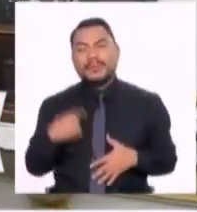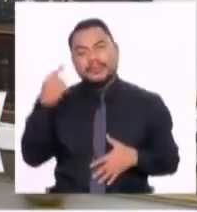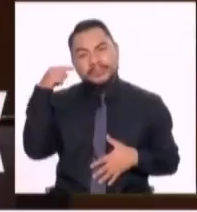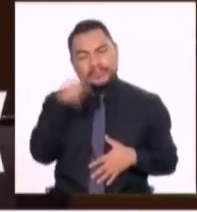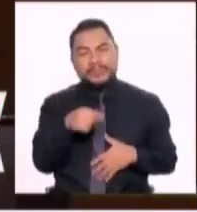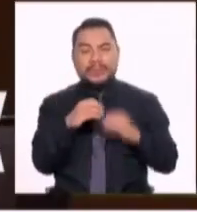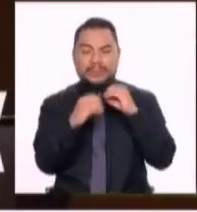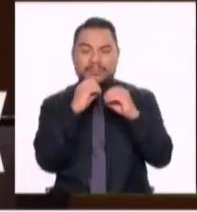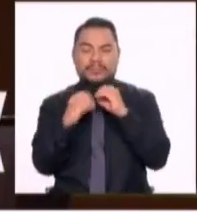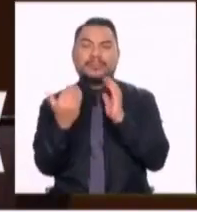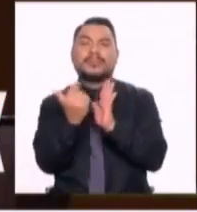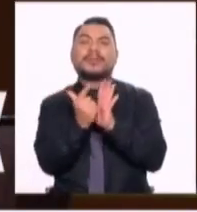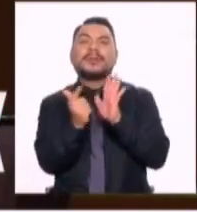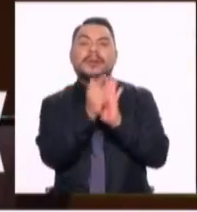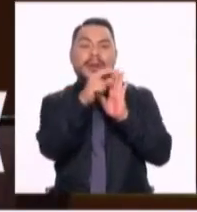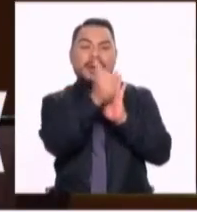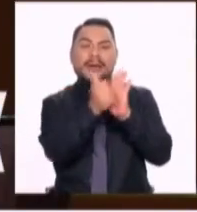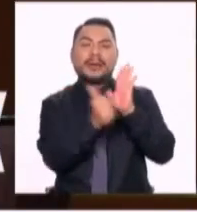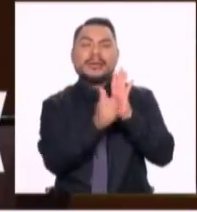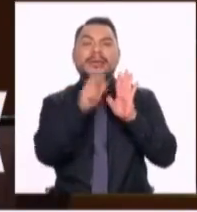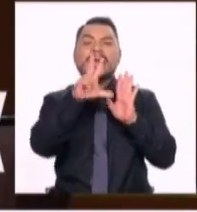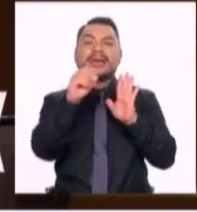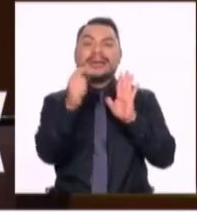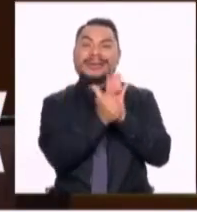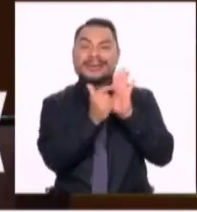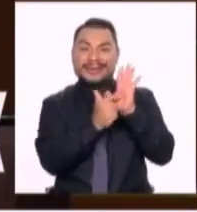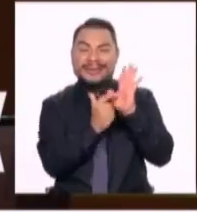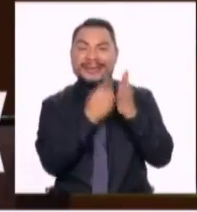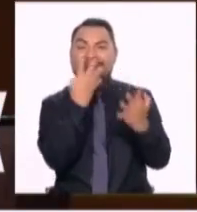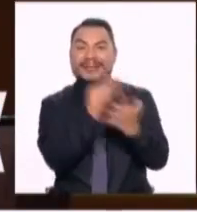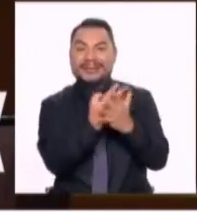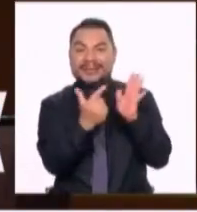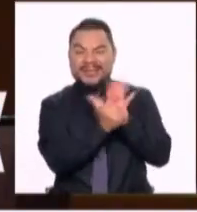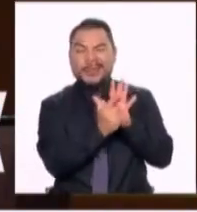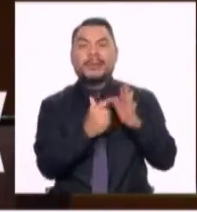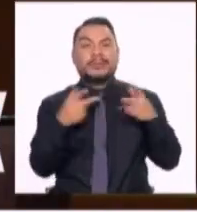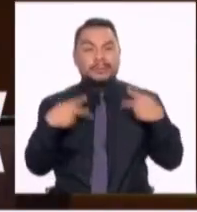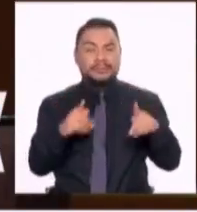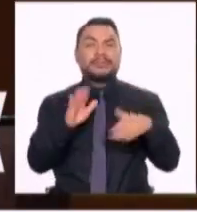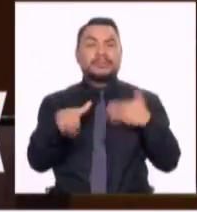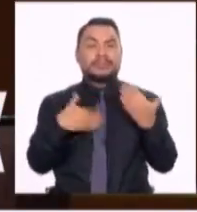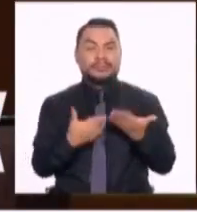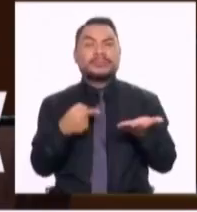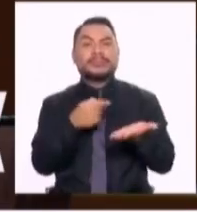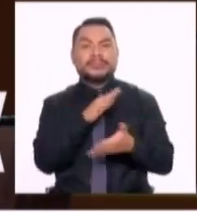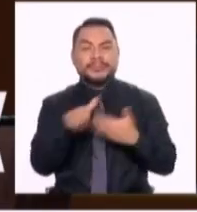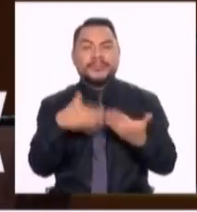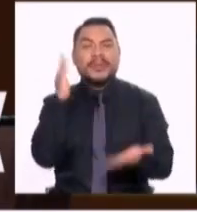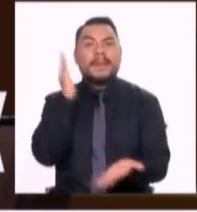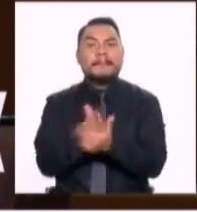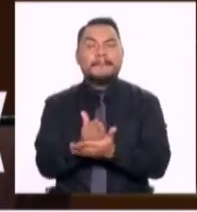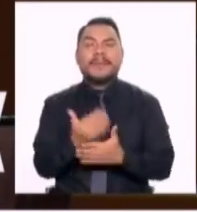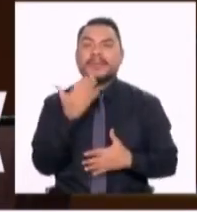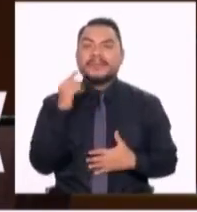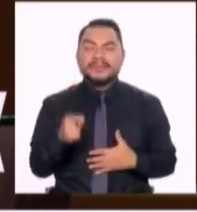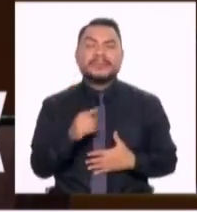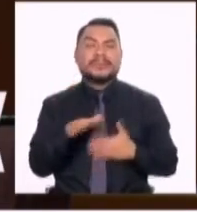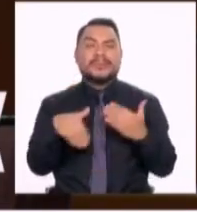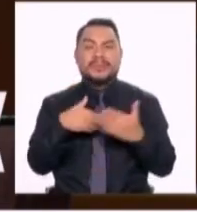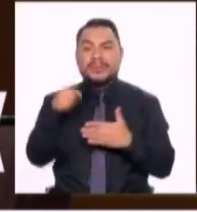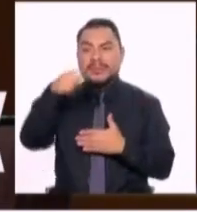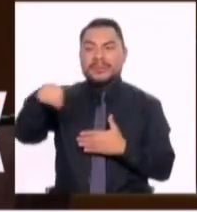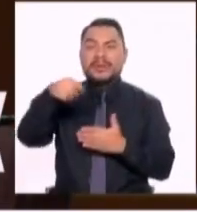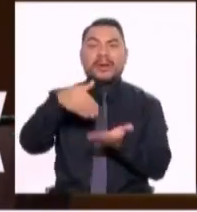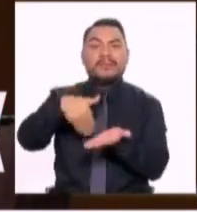que el delincuente, ¿no?, pueda más que 140 mil policías que hay en el Perú, bien